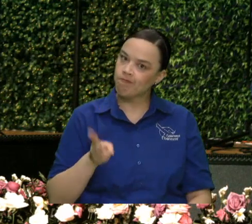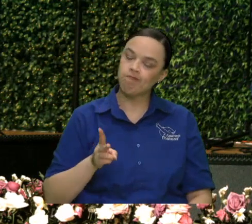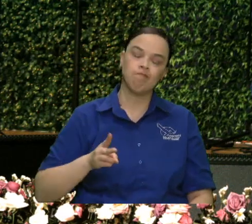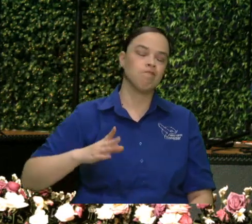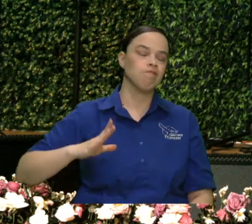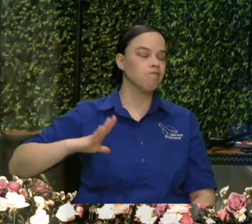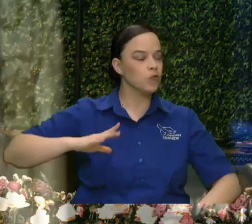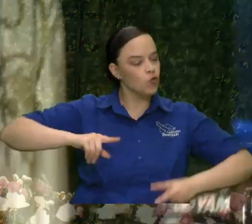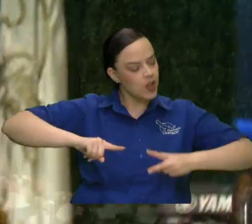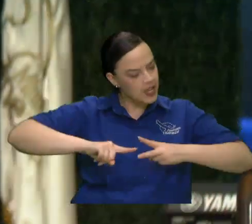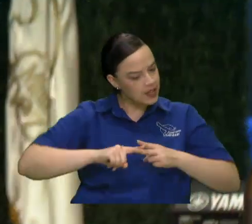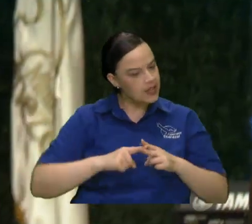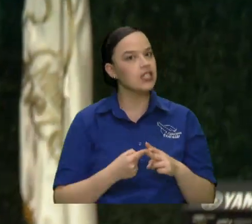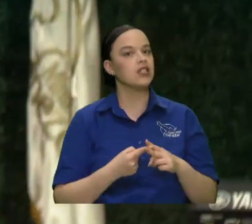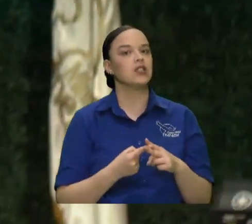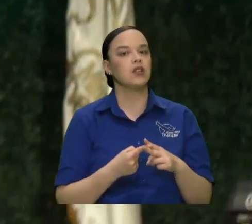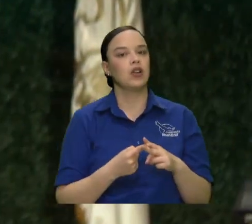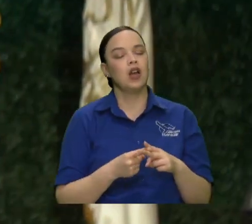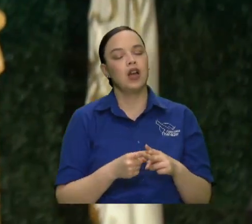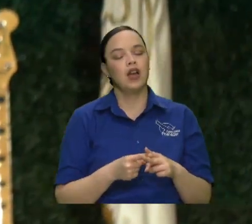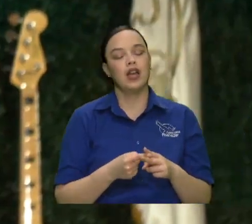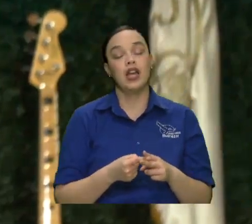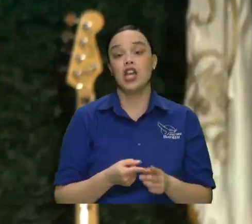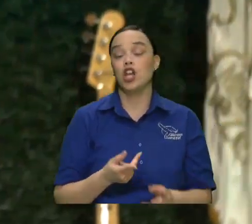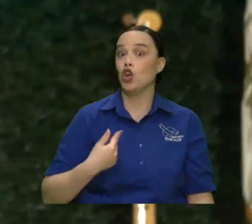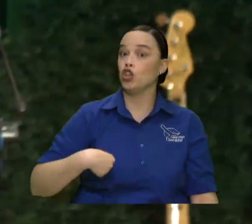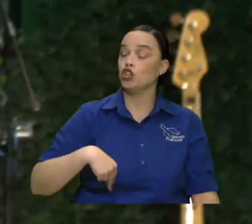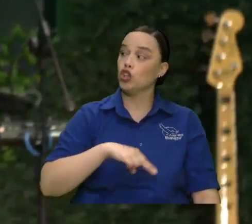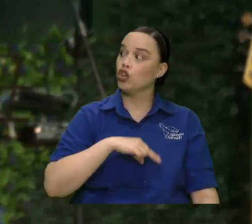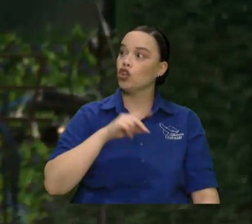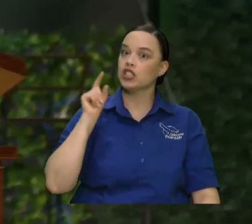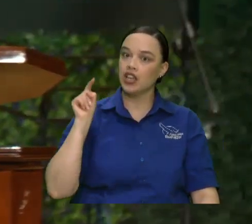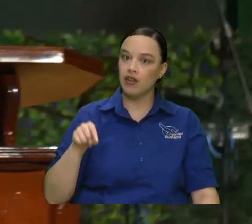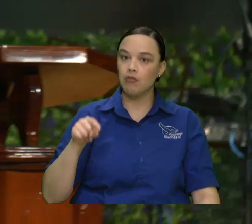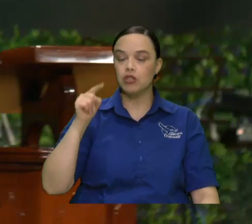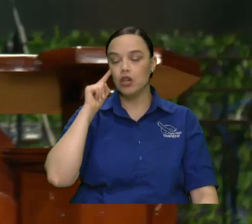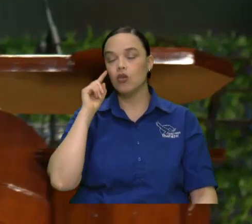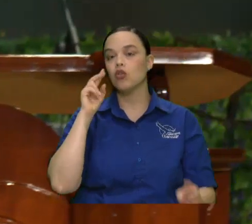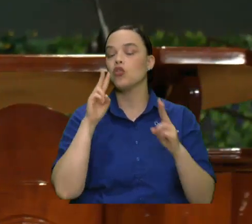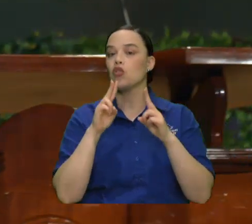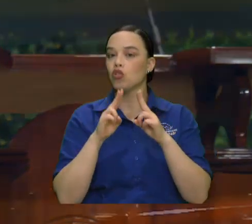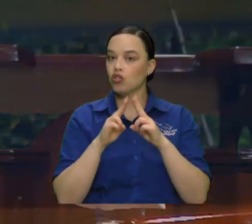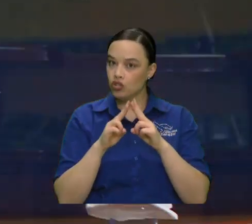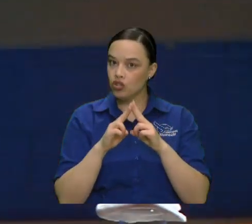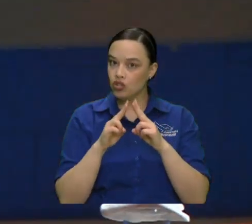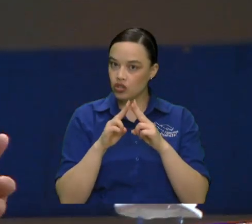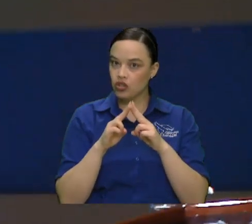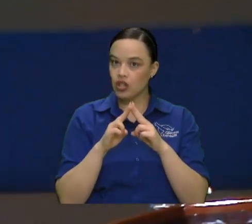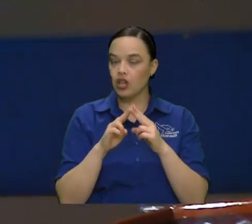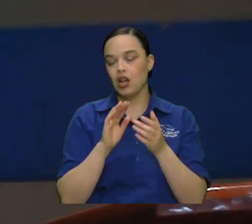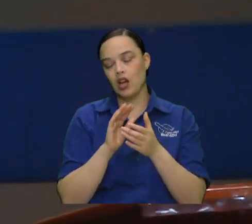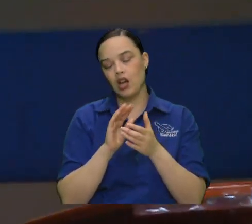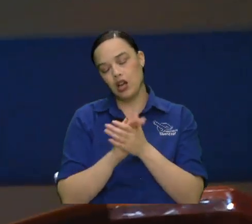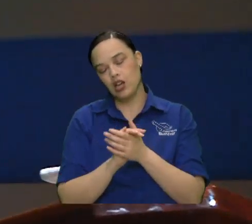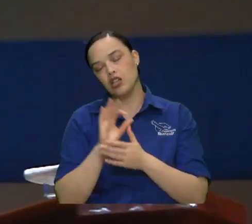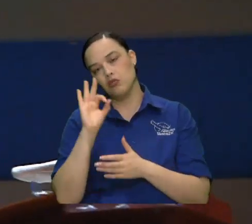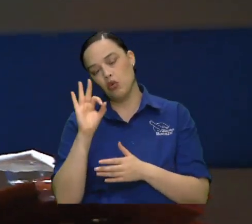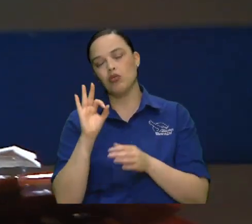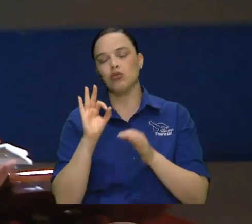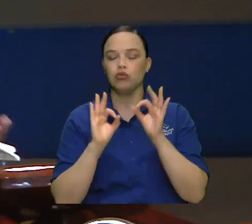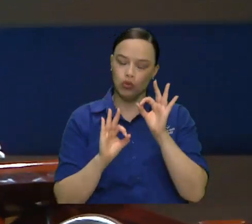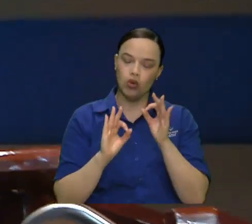punto de partida por eso amado hermanos nosotros deberíamos conocer bien a nuestra pareja deberíamos charlar